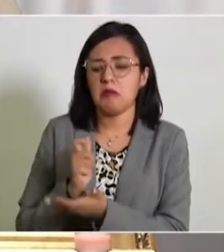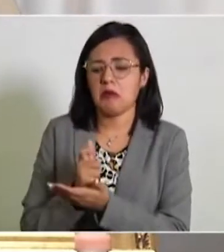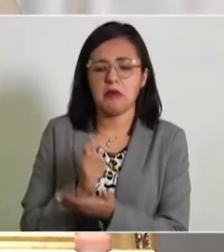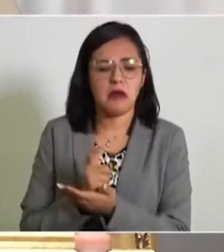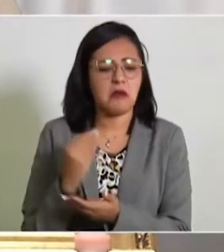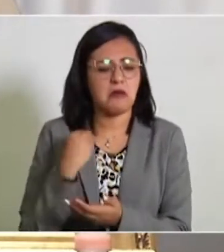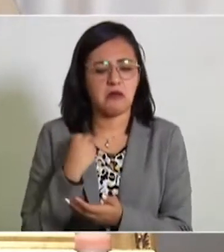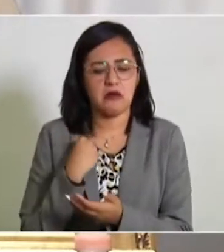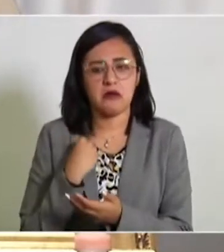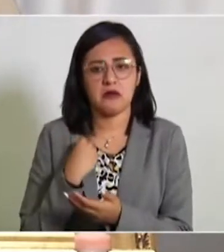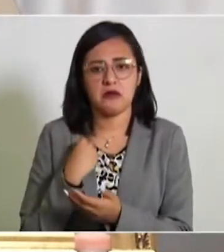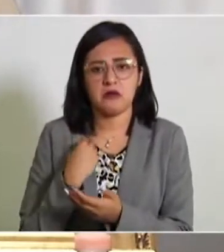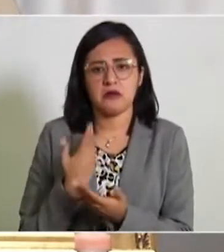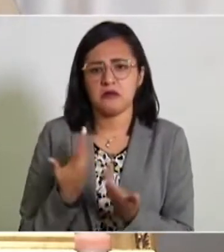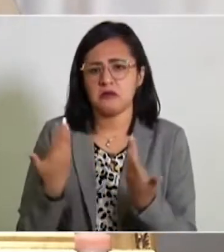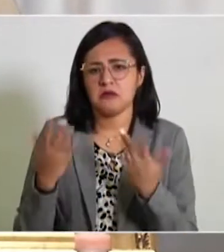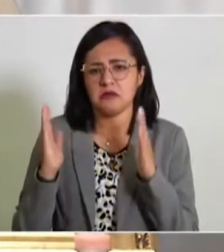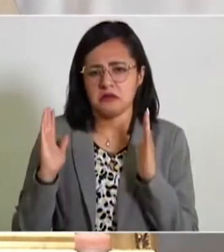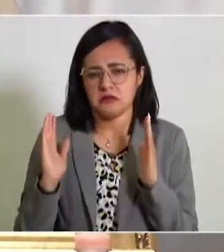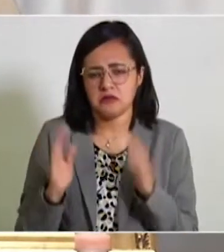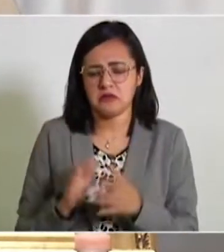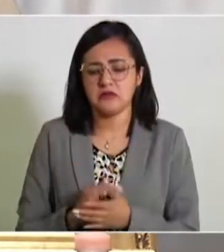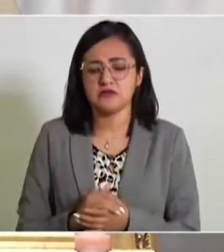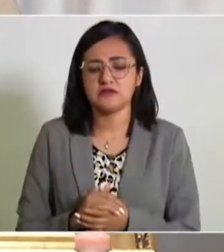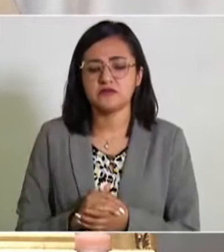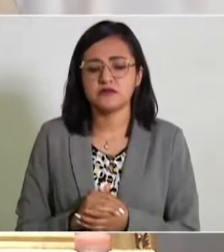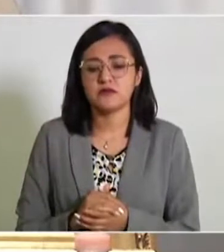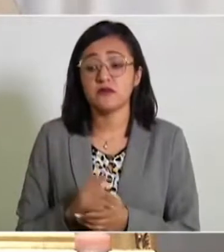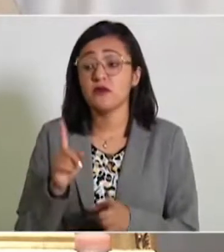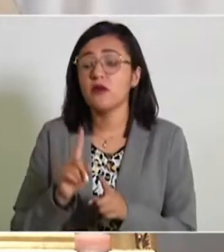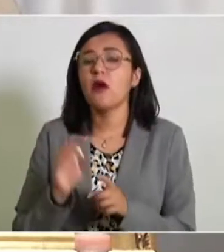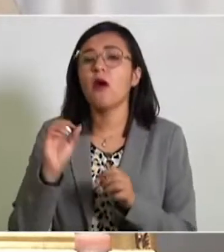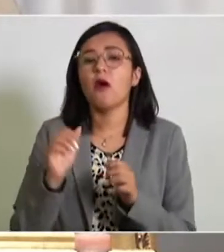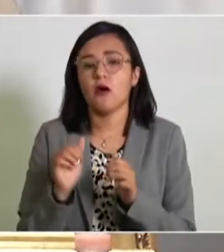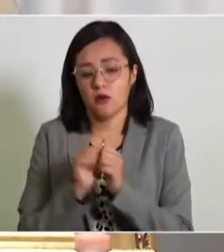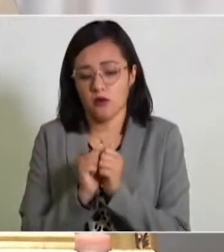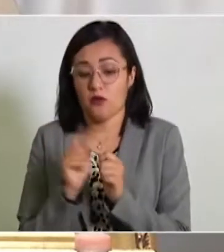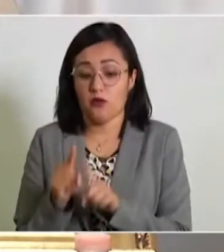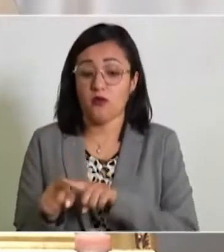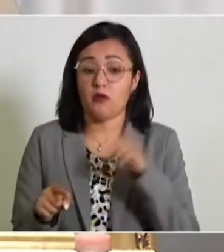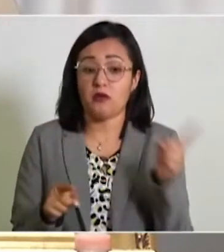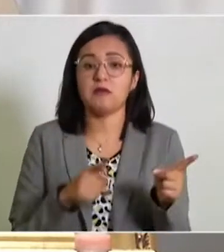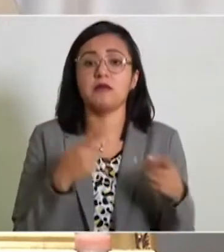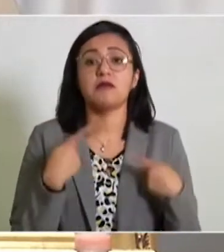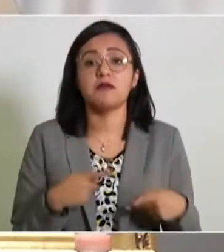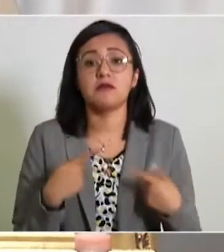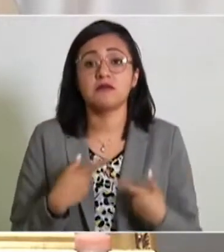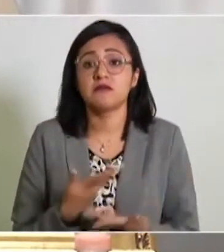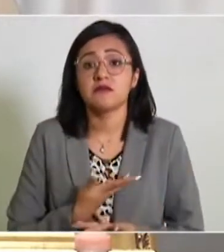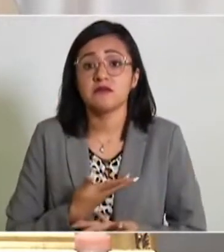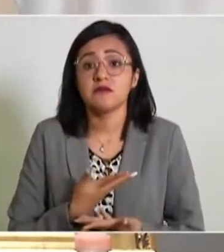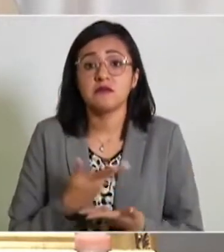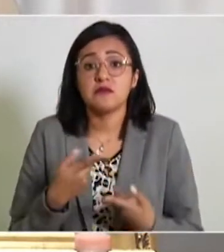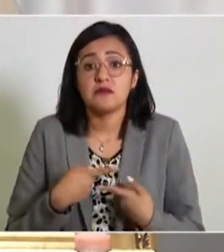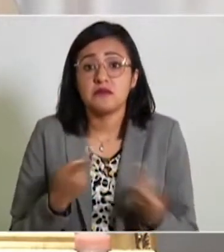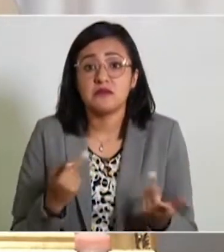con cualquier otra que no puede crear condiciones